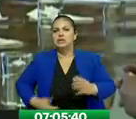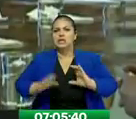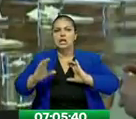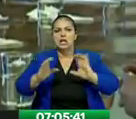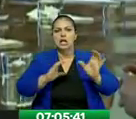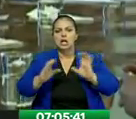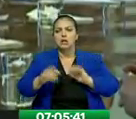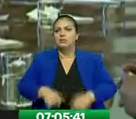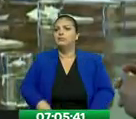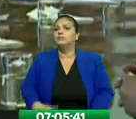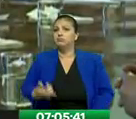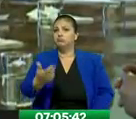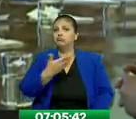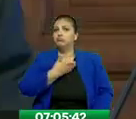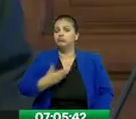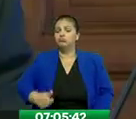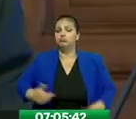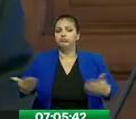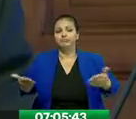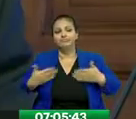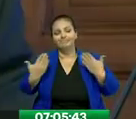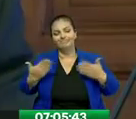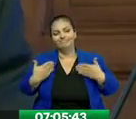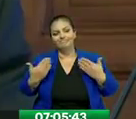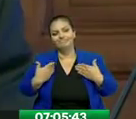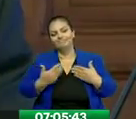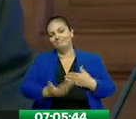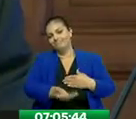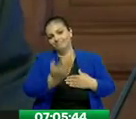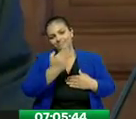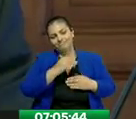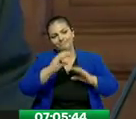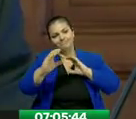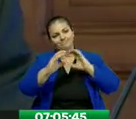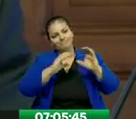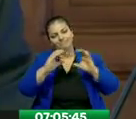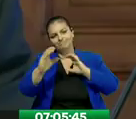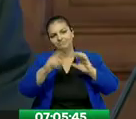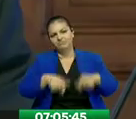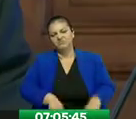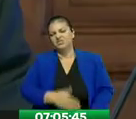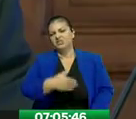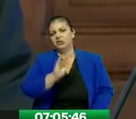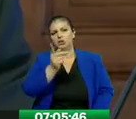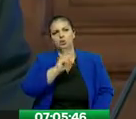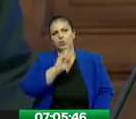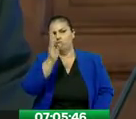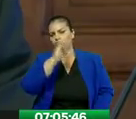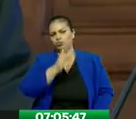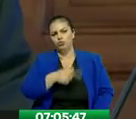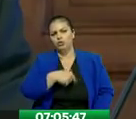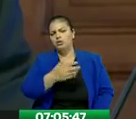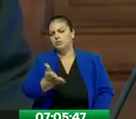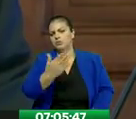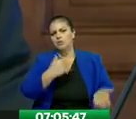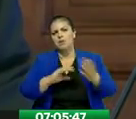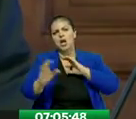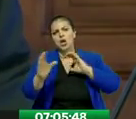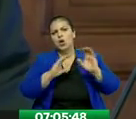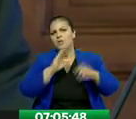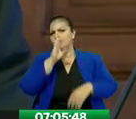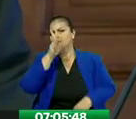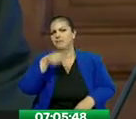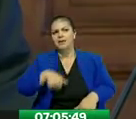con la presencia de la dirigencia del FUT. Las puertas de Palacio siempre están abiertas para ustedes, siempre están abiertas. No necesariamente